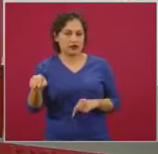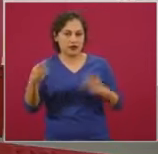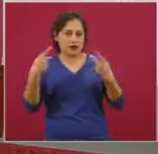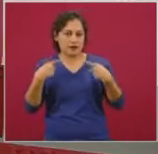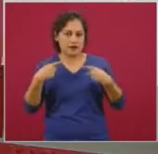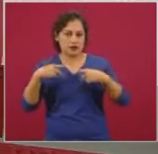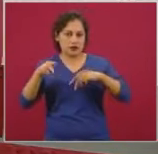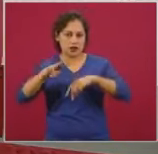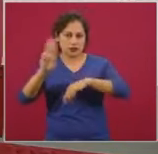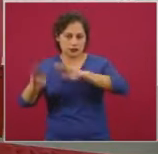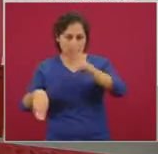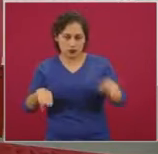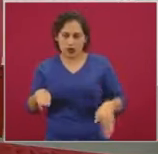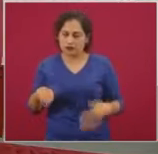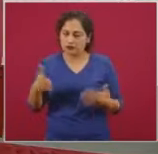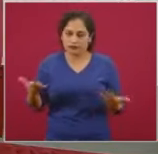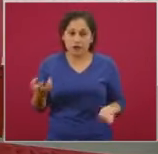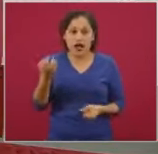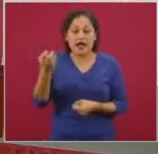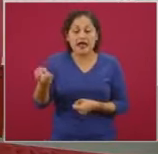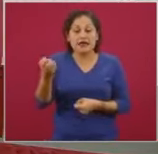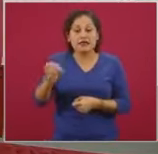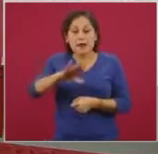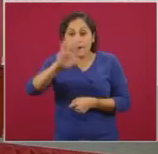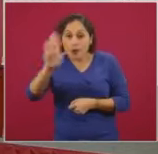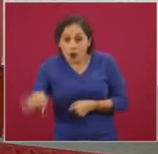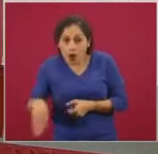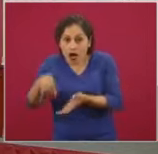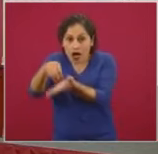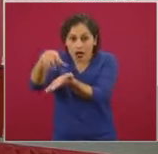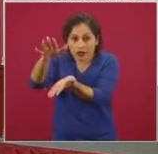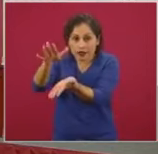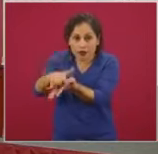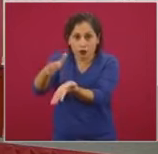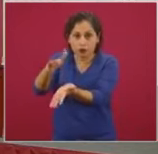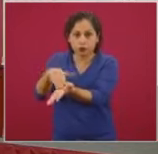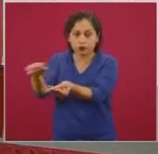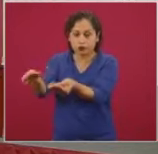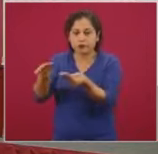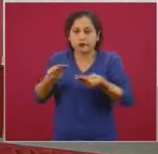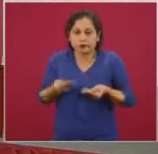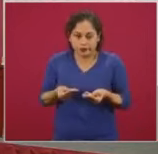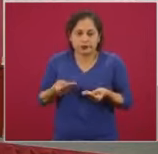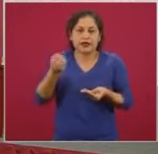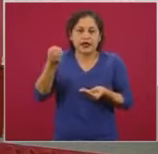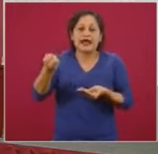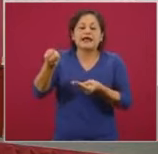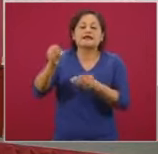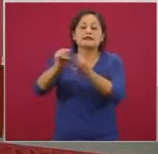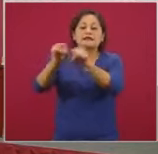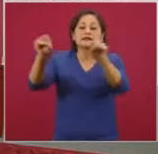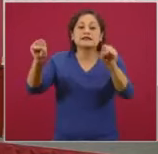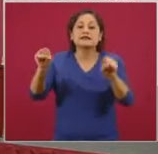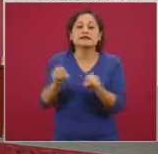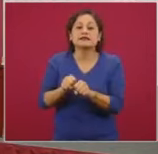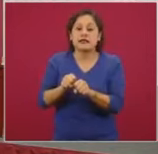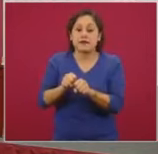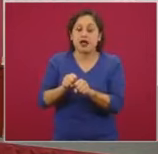son todas las defunciones que se registran, todas las defunciones se registran en este sistema y, por lo